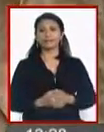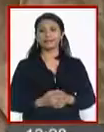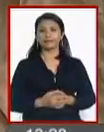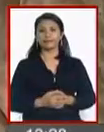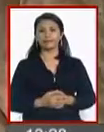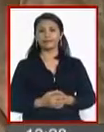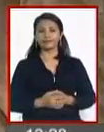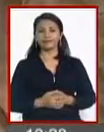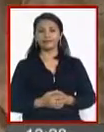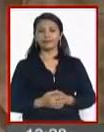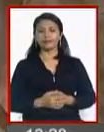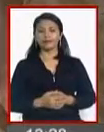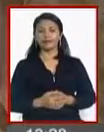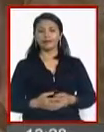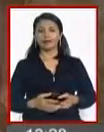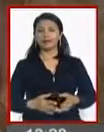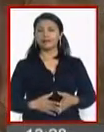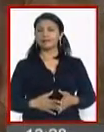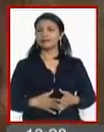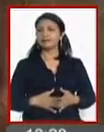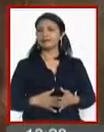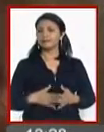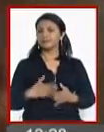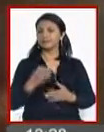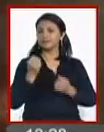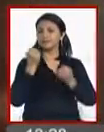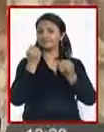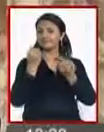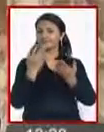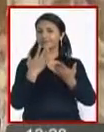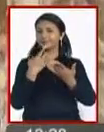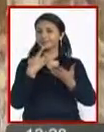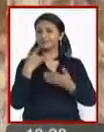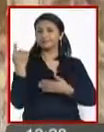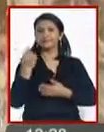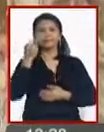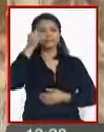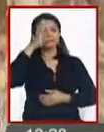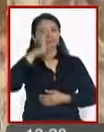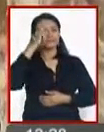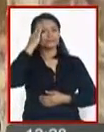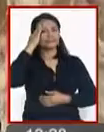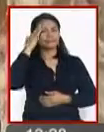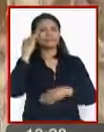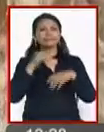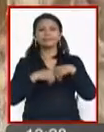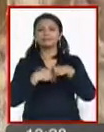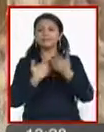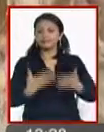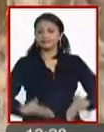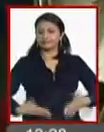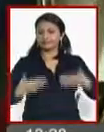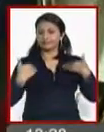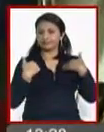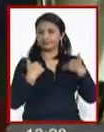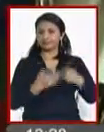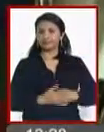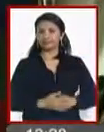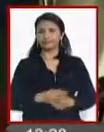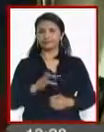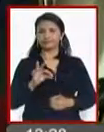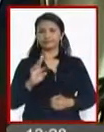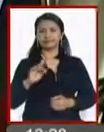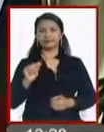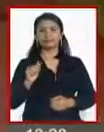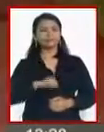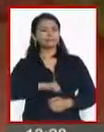es el dolor para nosotros era muy grande. Solo Dios sabe cómo hemos podido vivir nosotros.